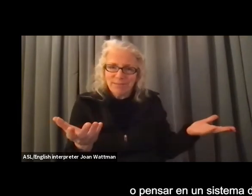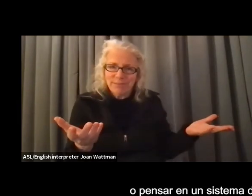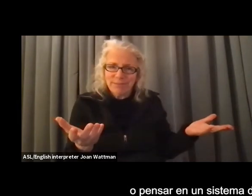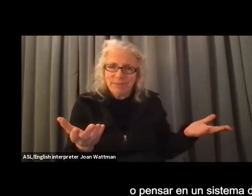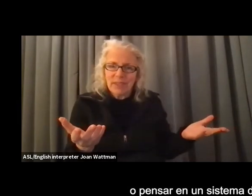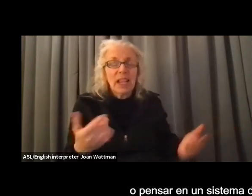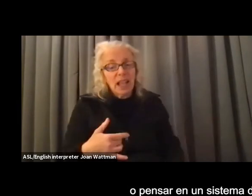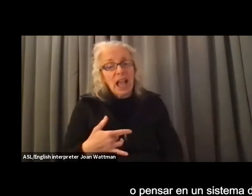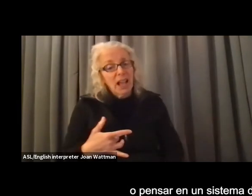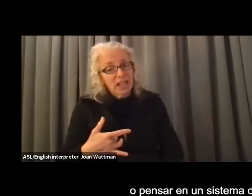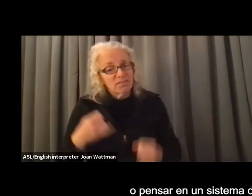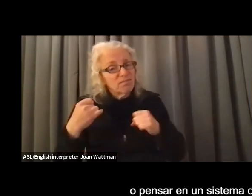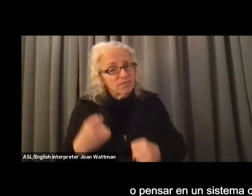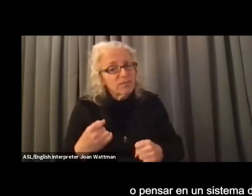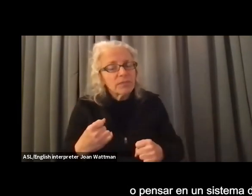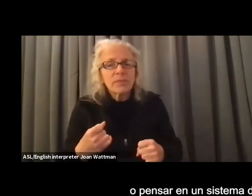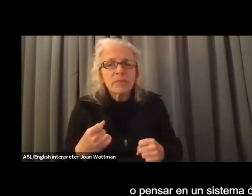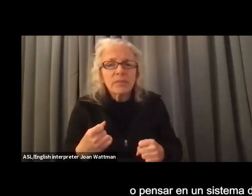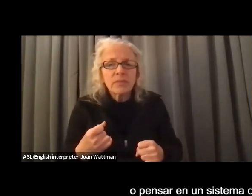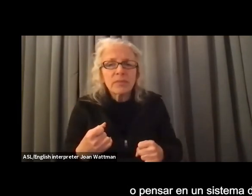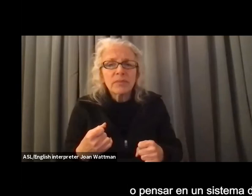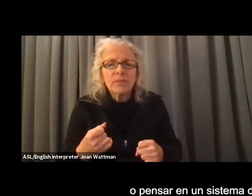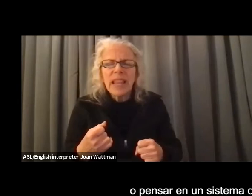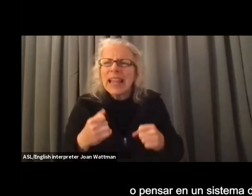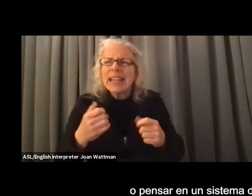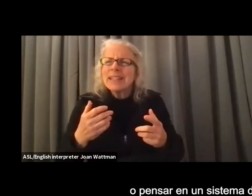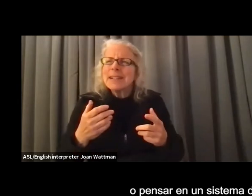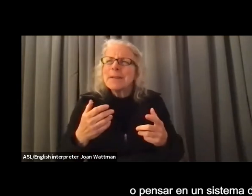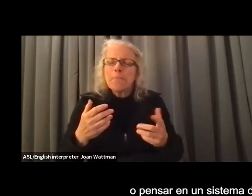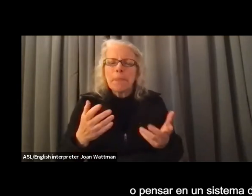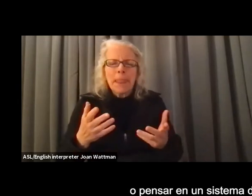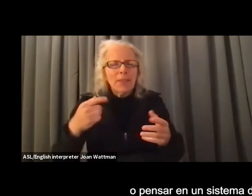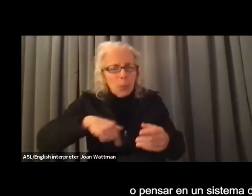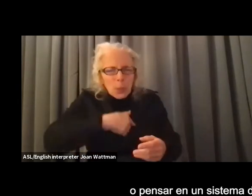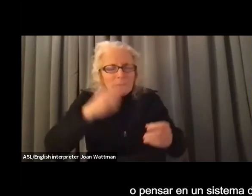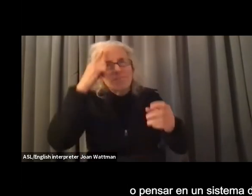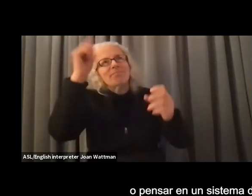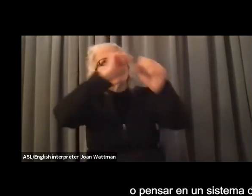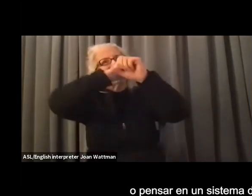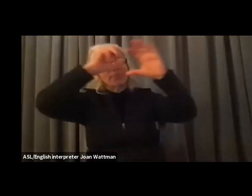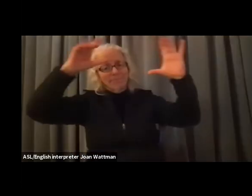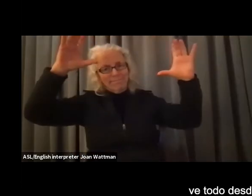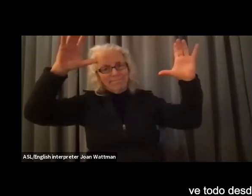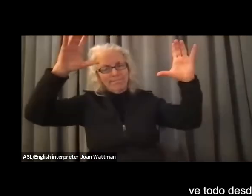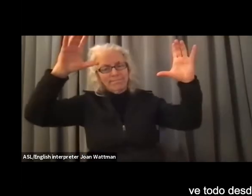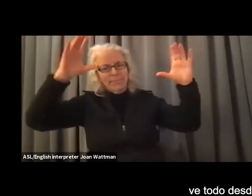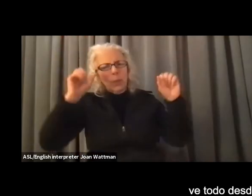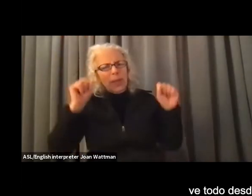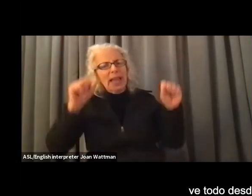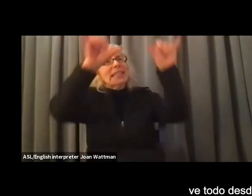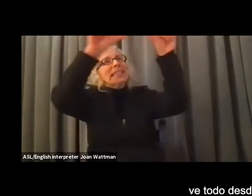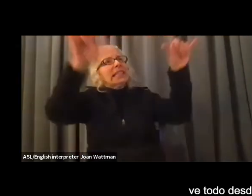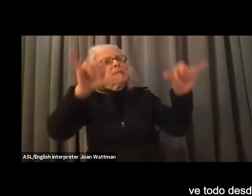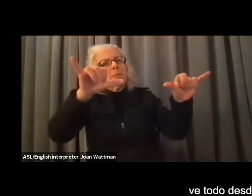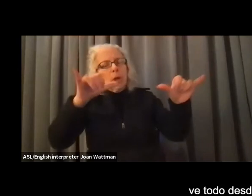pensarse en un sistema de derechos humanos que se piense más en el colectivo y no simplemente visione todo desde